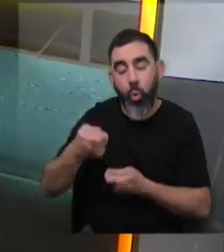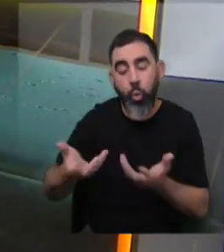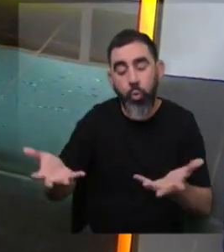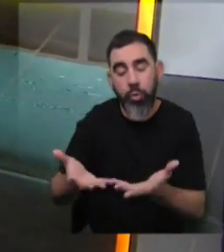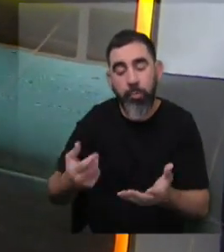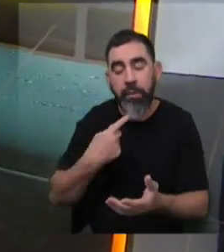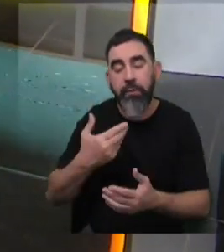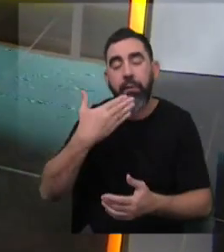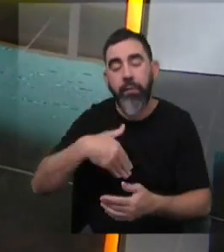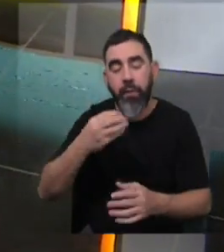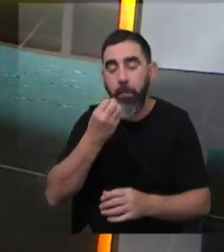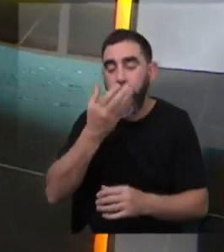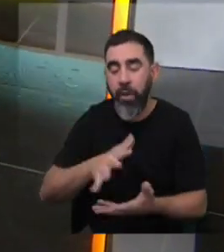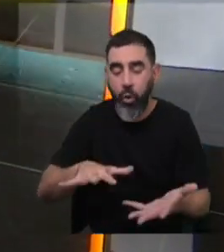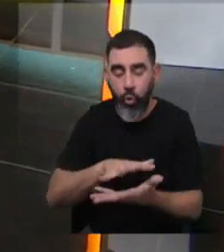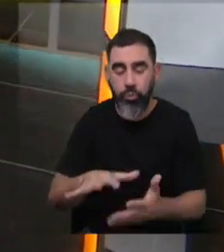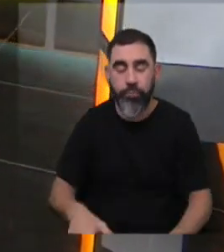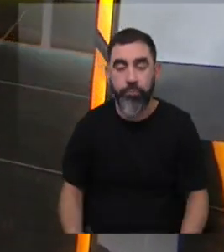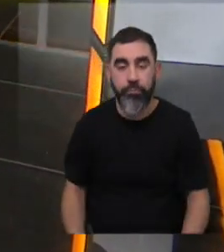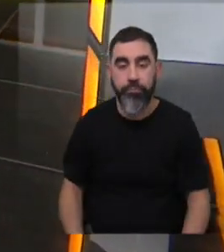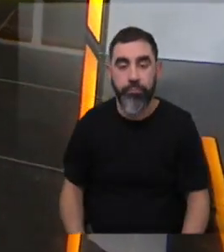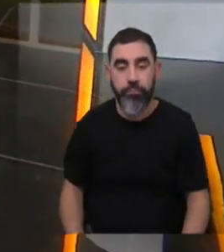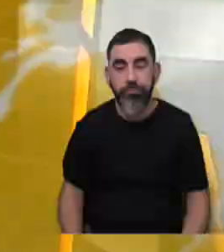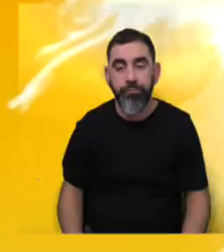ayudarnos a interpretar mejor toda la película.